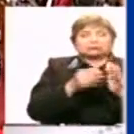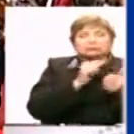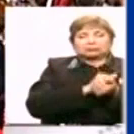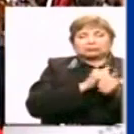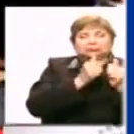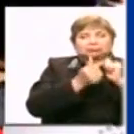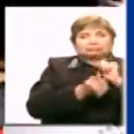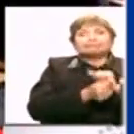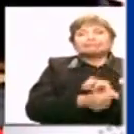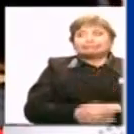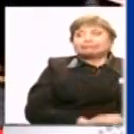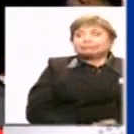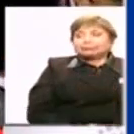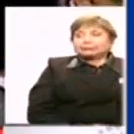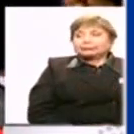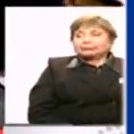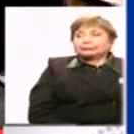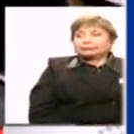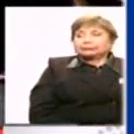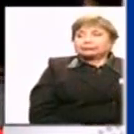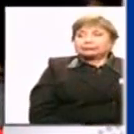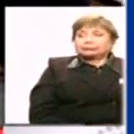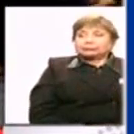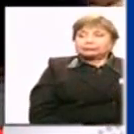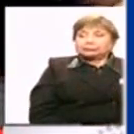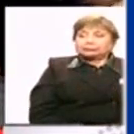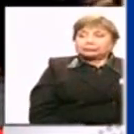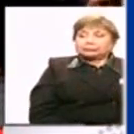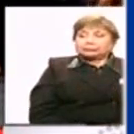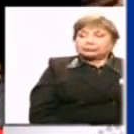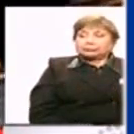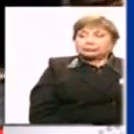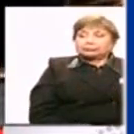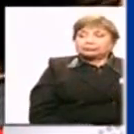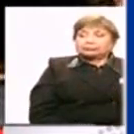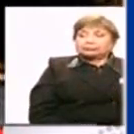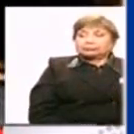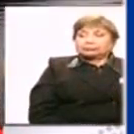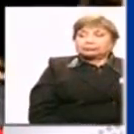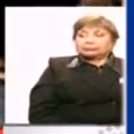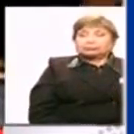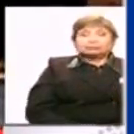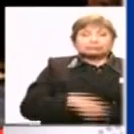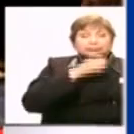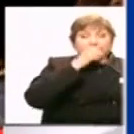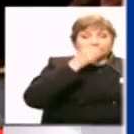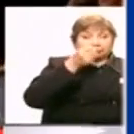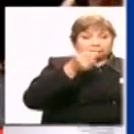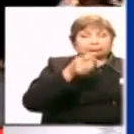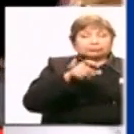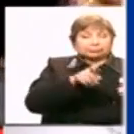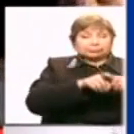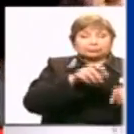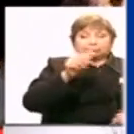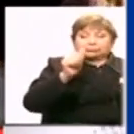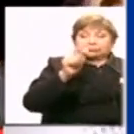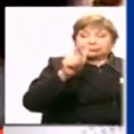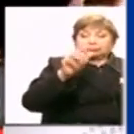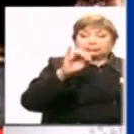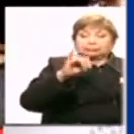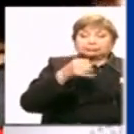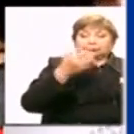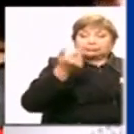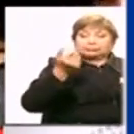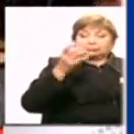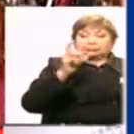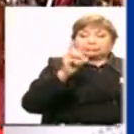Correcto. Y sabes, esta lógica que tiene el país tan centralista, y no digo porque, aquí no